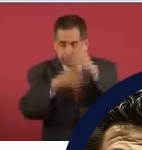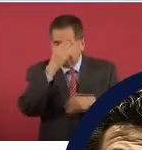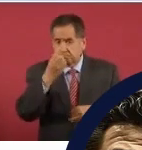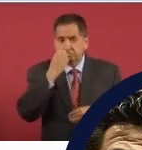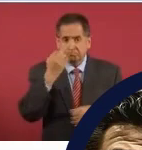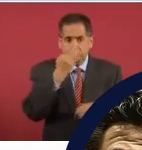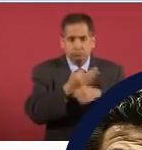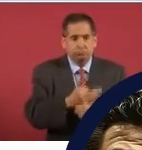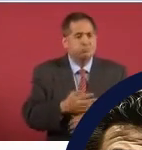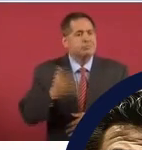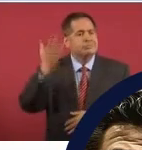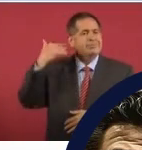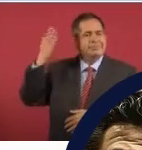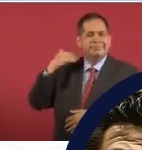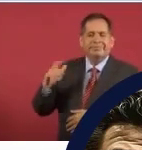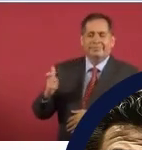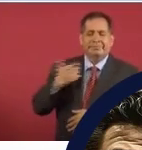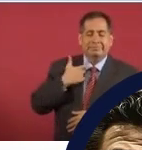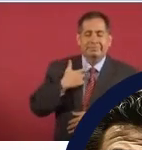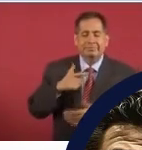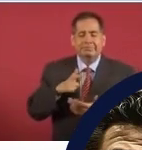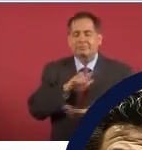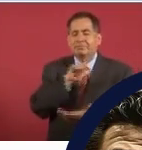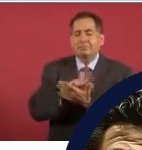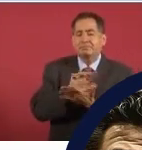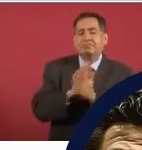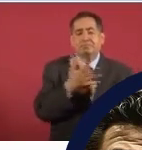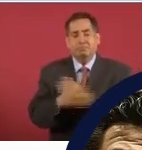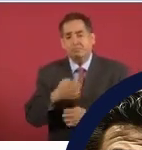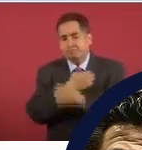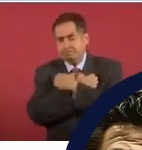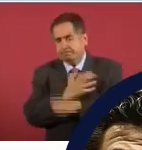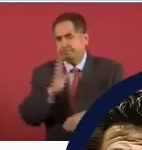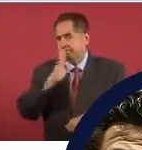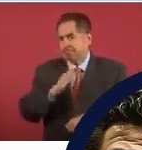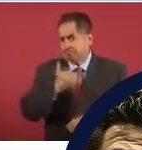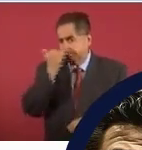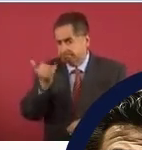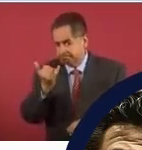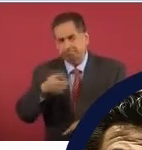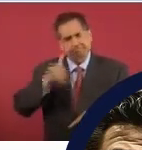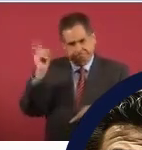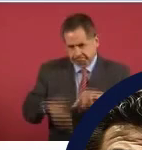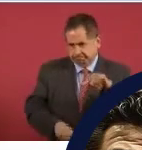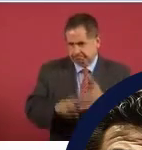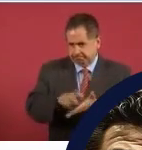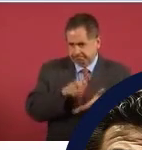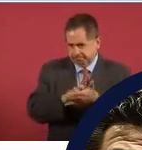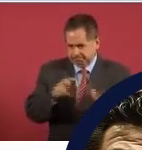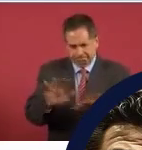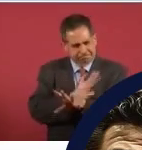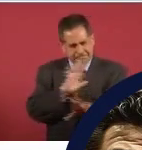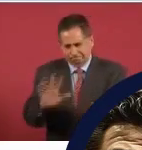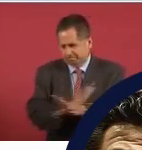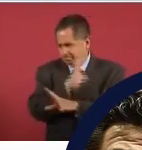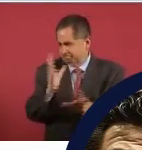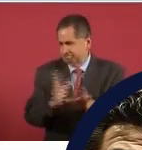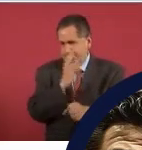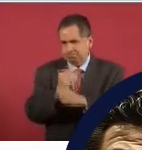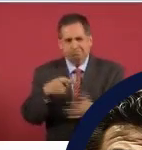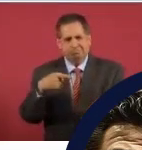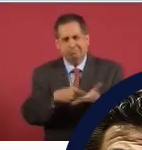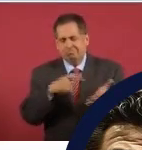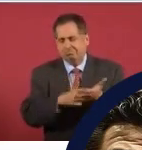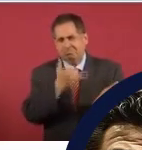con felipe calderón presidente de la republica posición turismo señalamiento contra el ex presidente